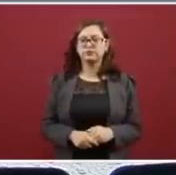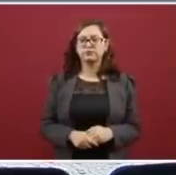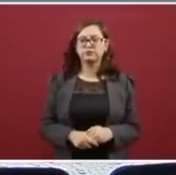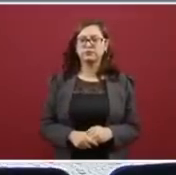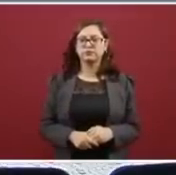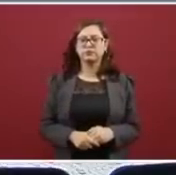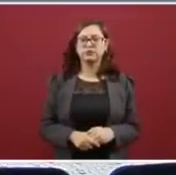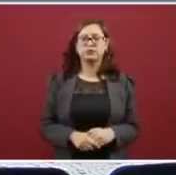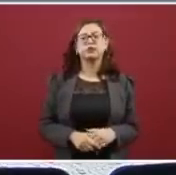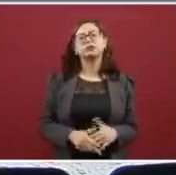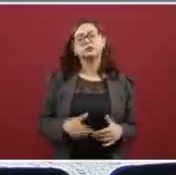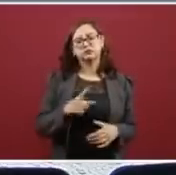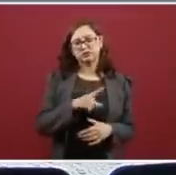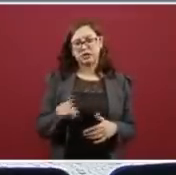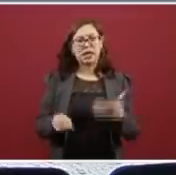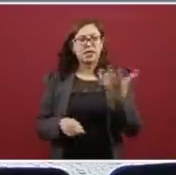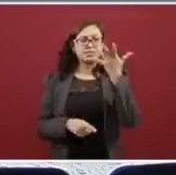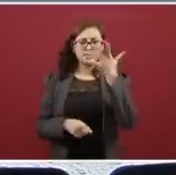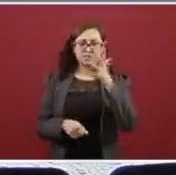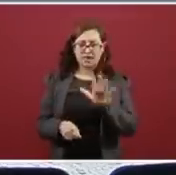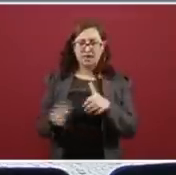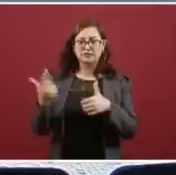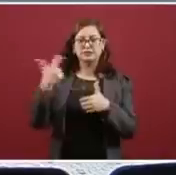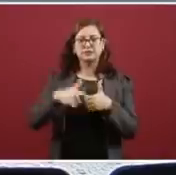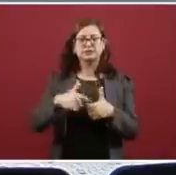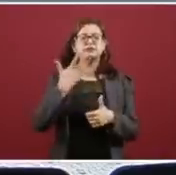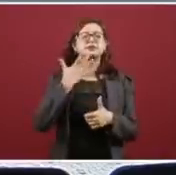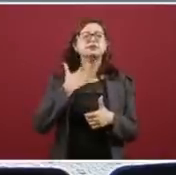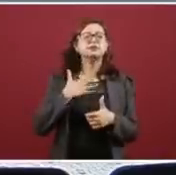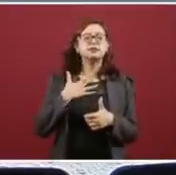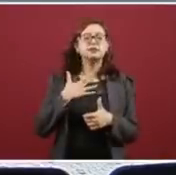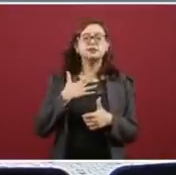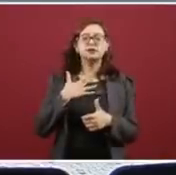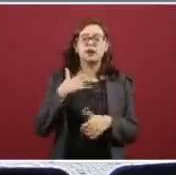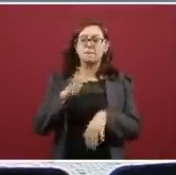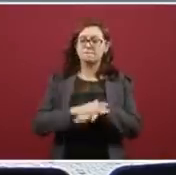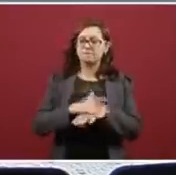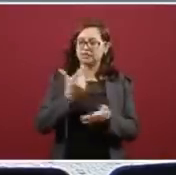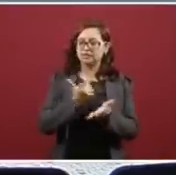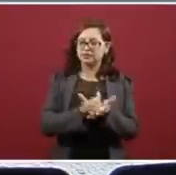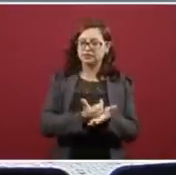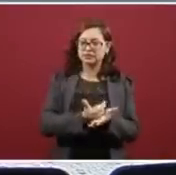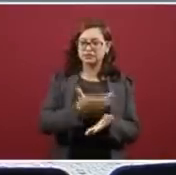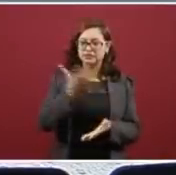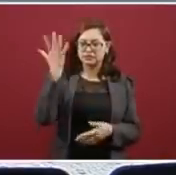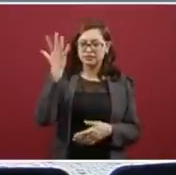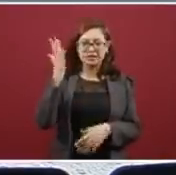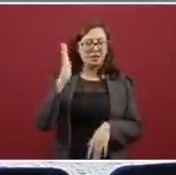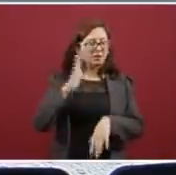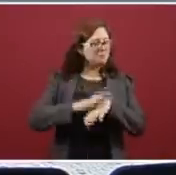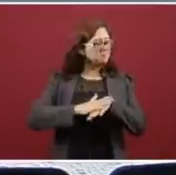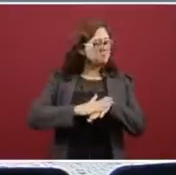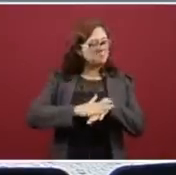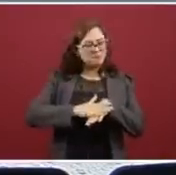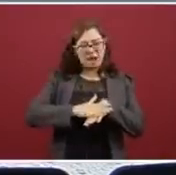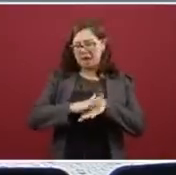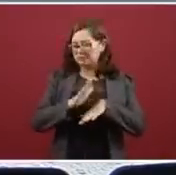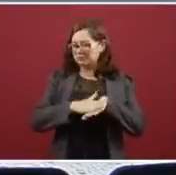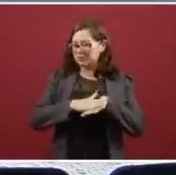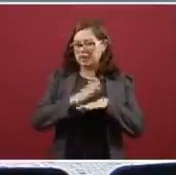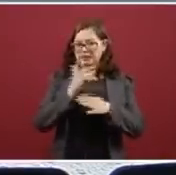las 10 primero son las 10 gasolineras que dan más caro que tienen el mayor margen